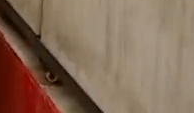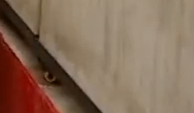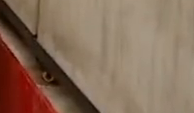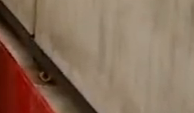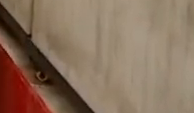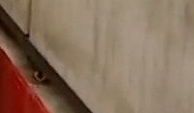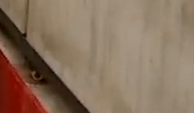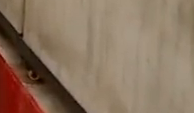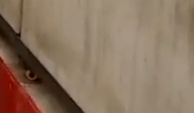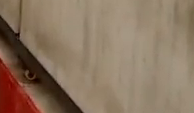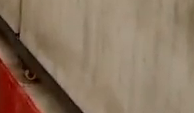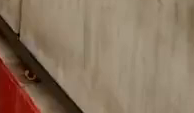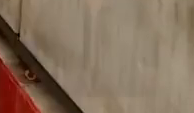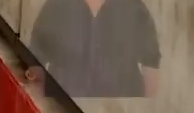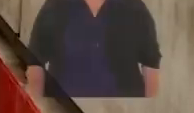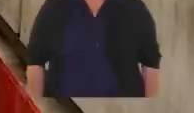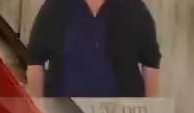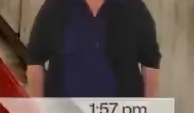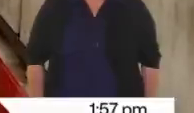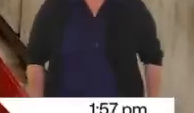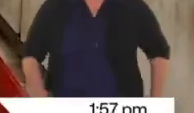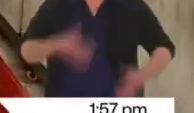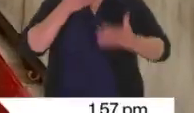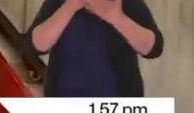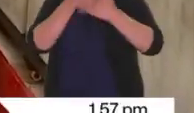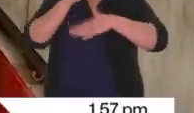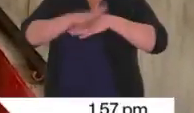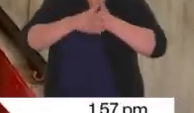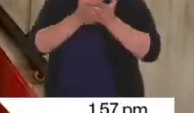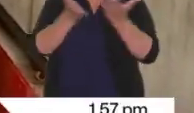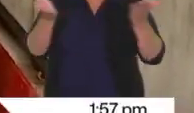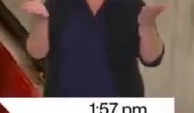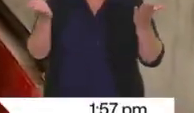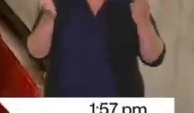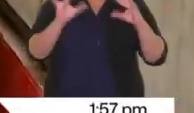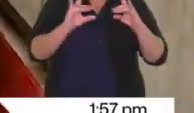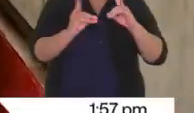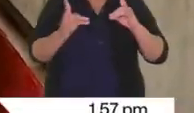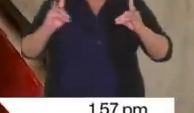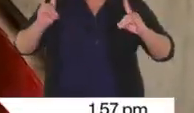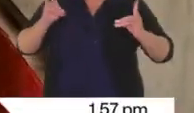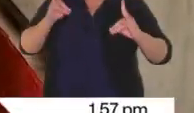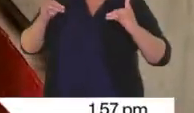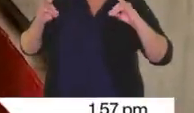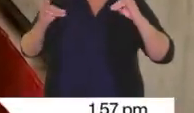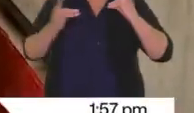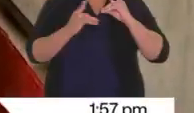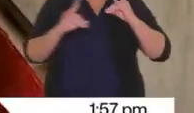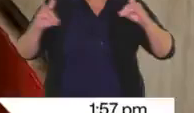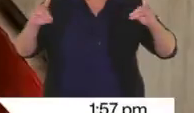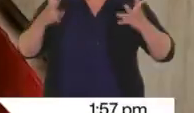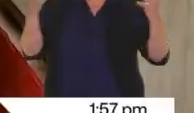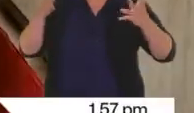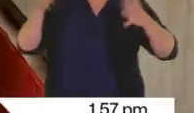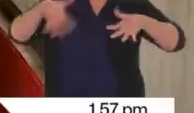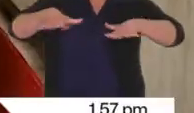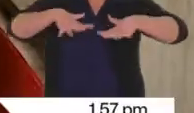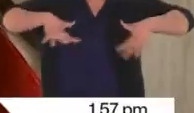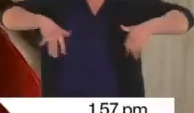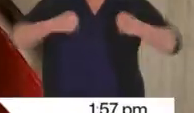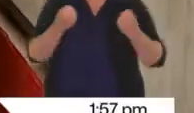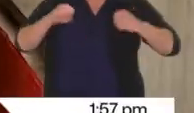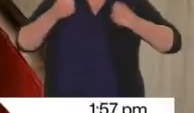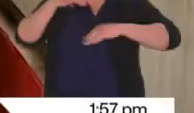Hola muy buenas tardes Bienvenidos a tu lado animal como pueden ver yo estoy hoy muy bien acompañada los saludamos desde el norte de Bogotá donde la